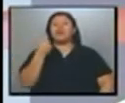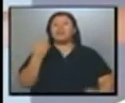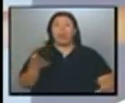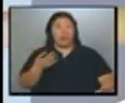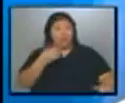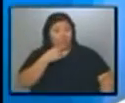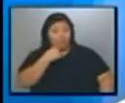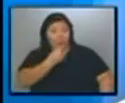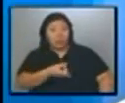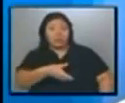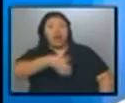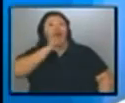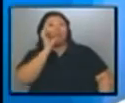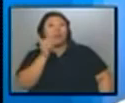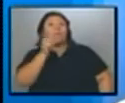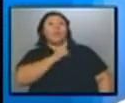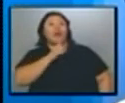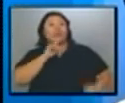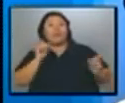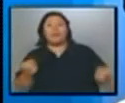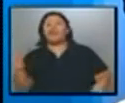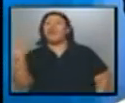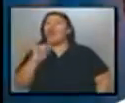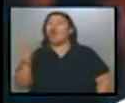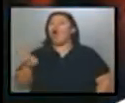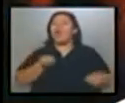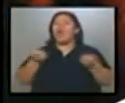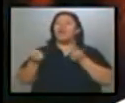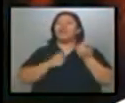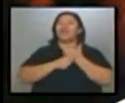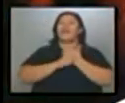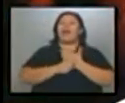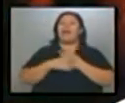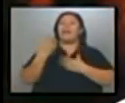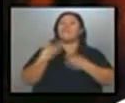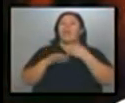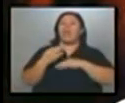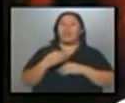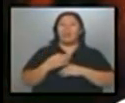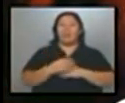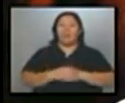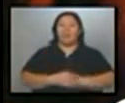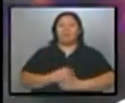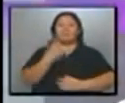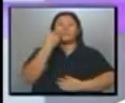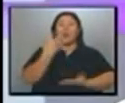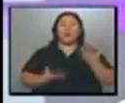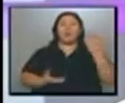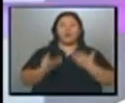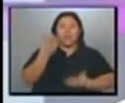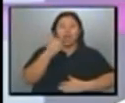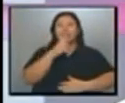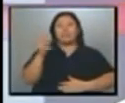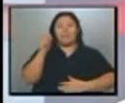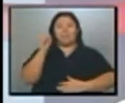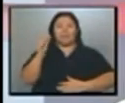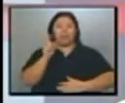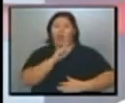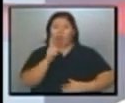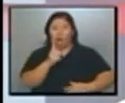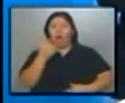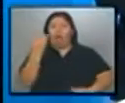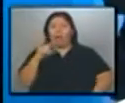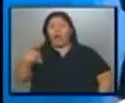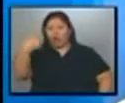también. No, es una carnicería. Es una carnicería, paleta 99 pesos el kilo, ¿está bien? No, más o menos, bueno. Se consigue por 80. Aquí está